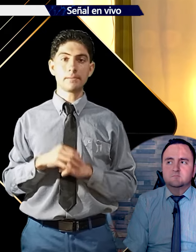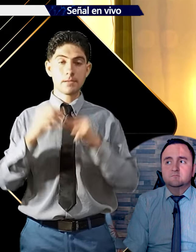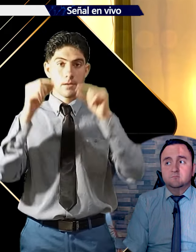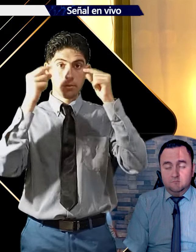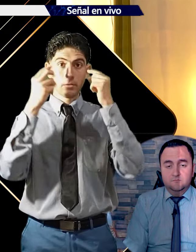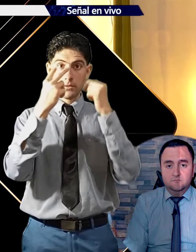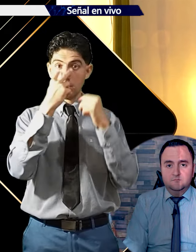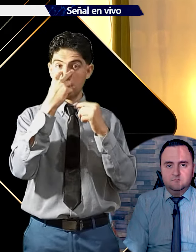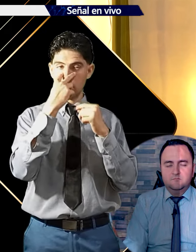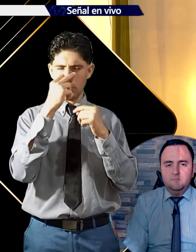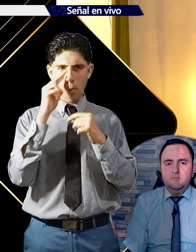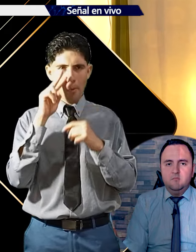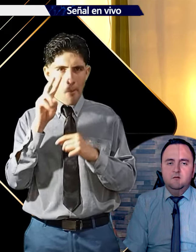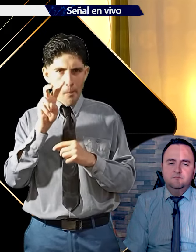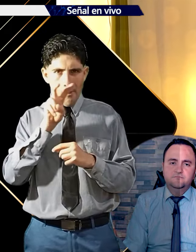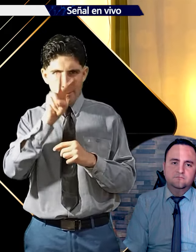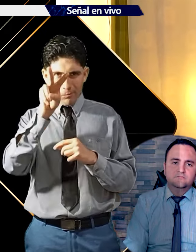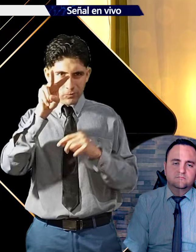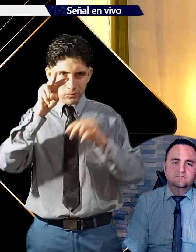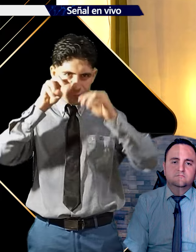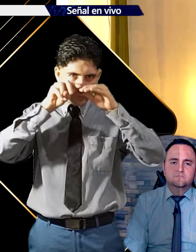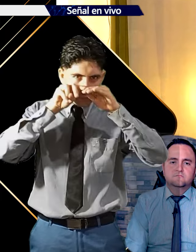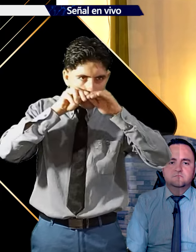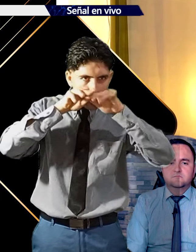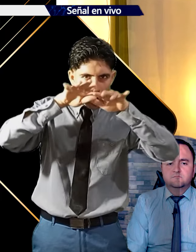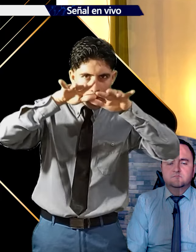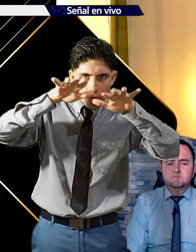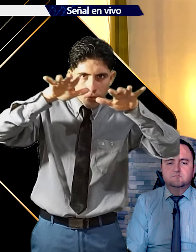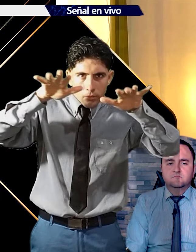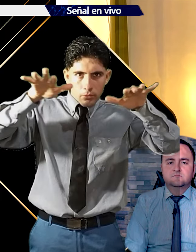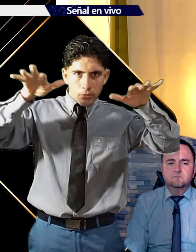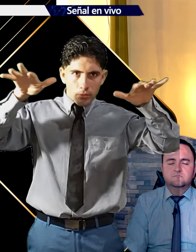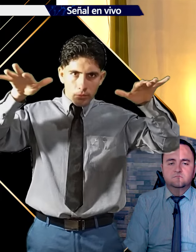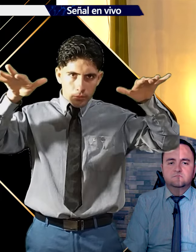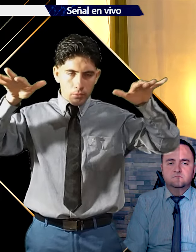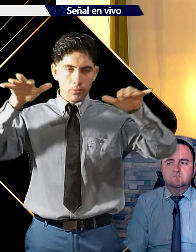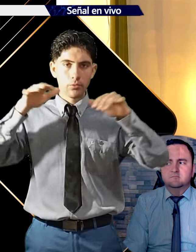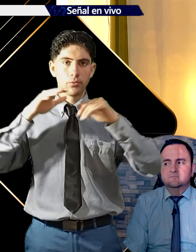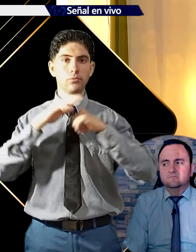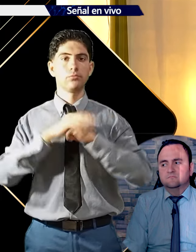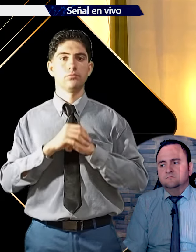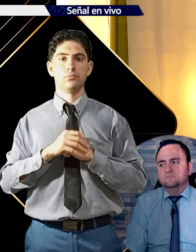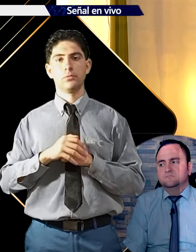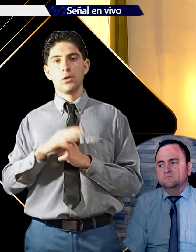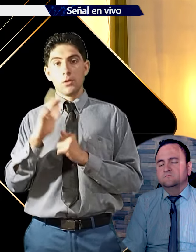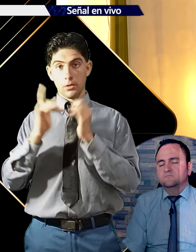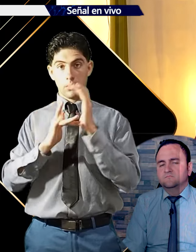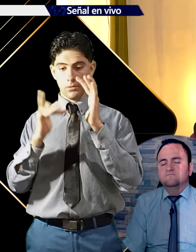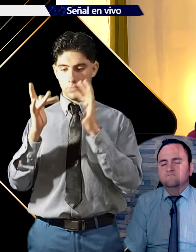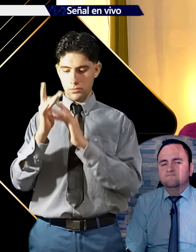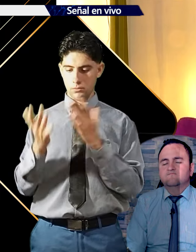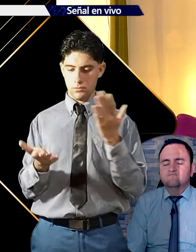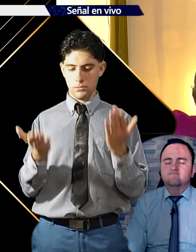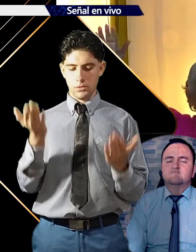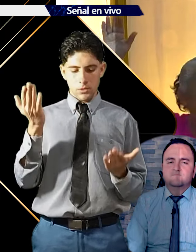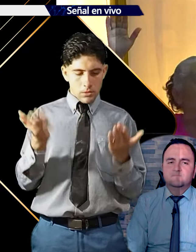ojo que ve 3-4 veces más que el ser humano. Con razón Jesús se comparó